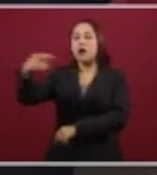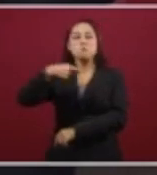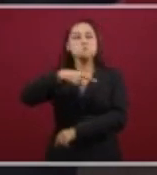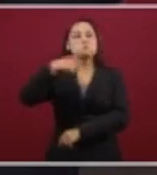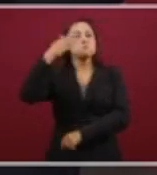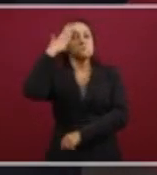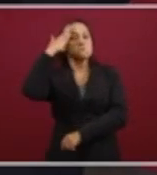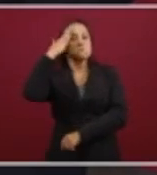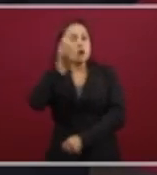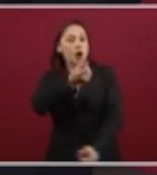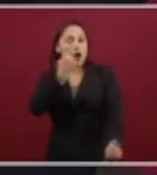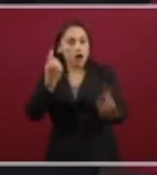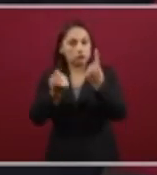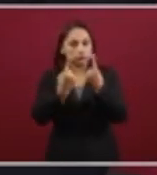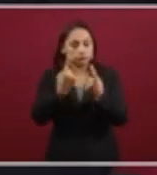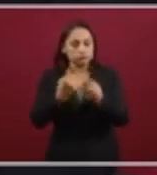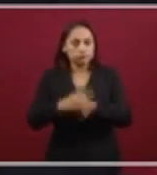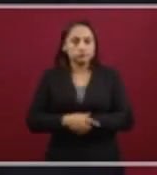que